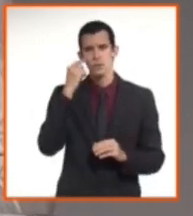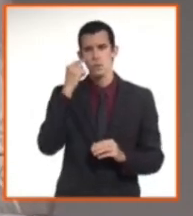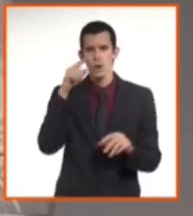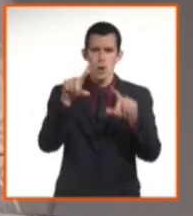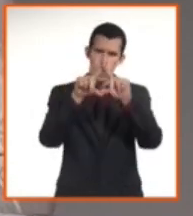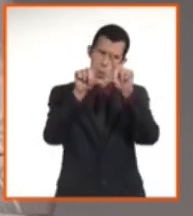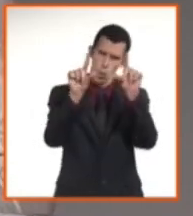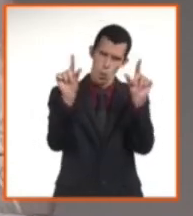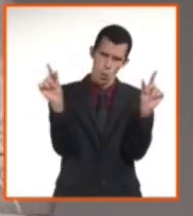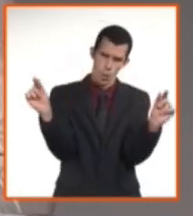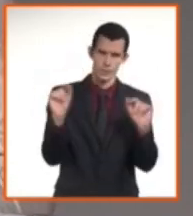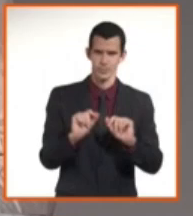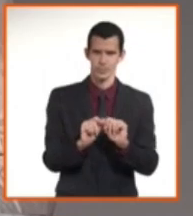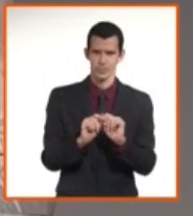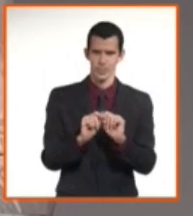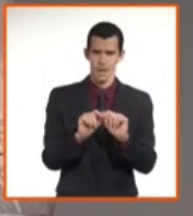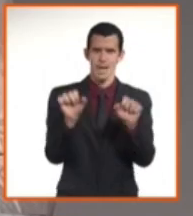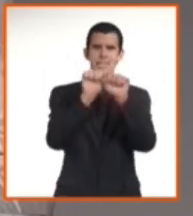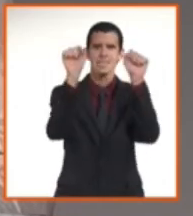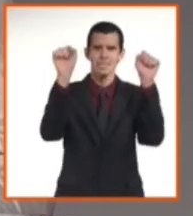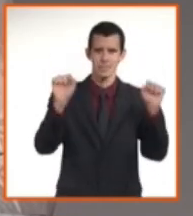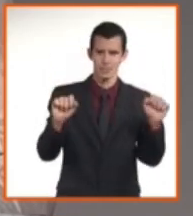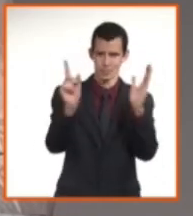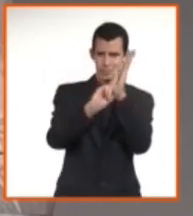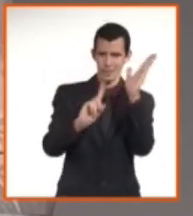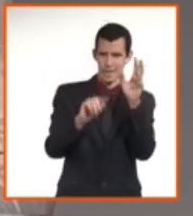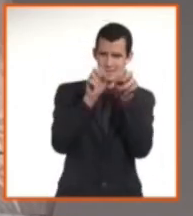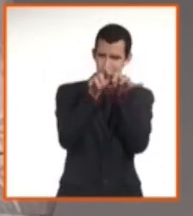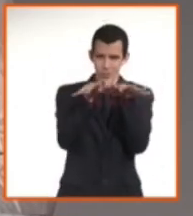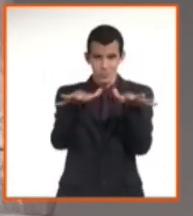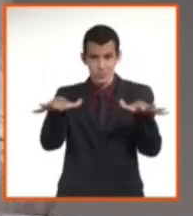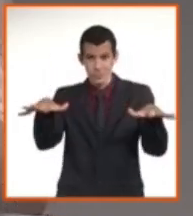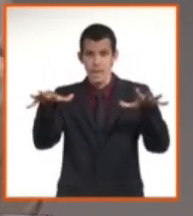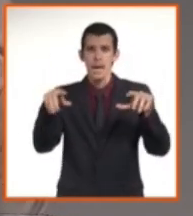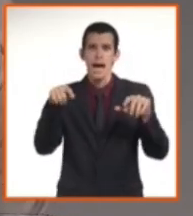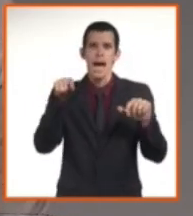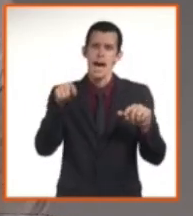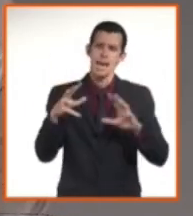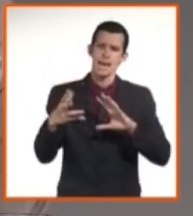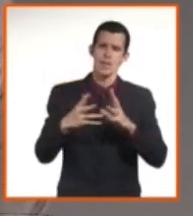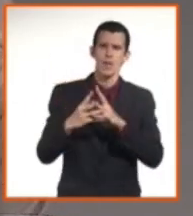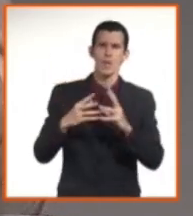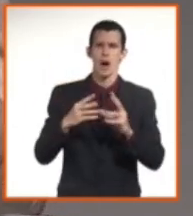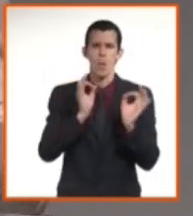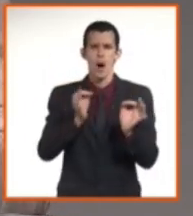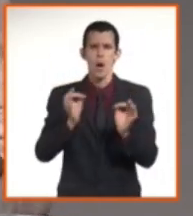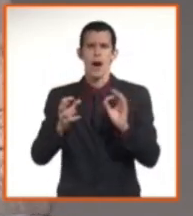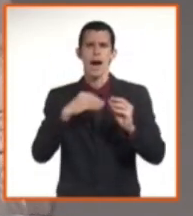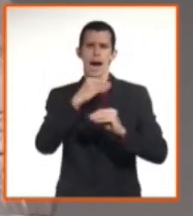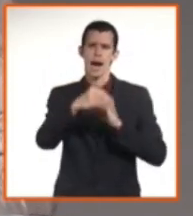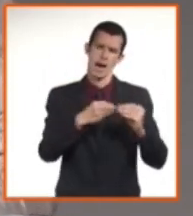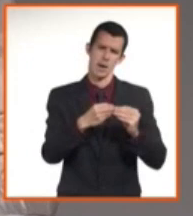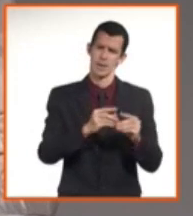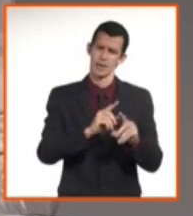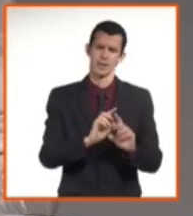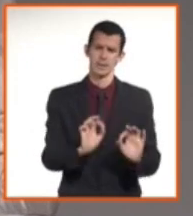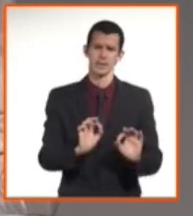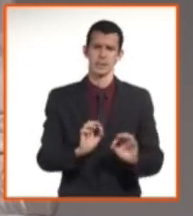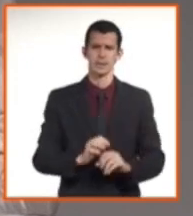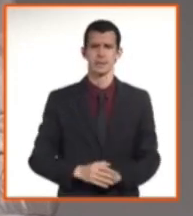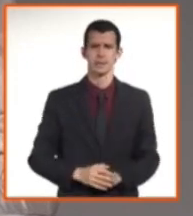año, es una época donde ocurre un nivel grande de avería